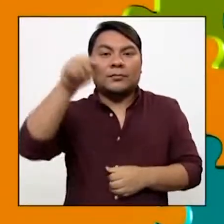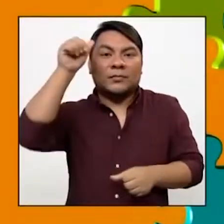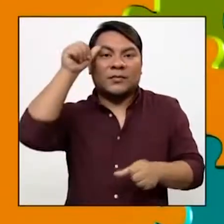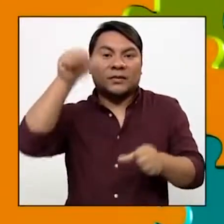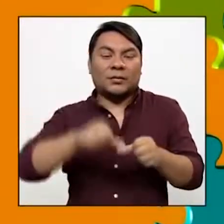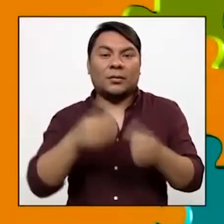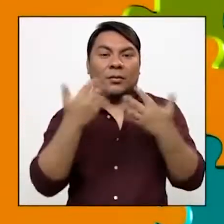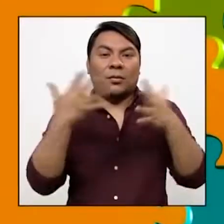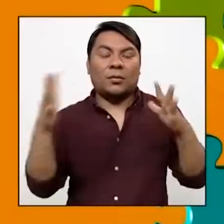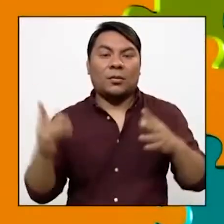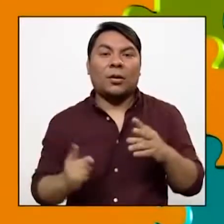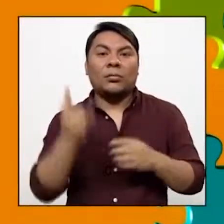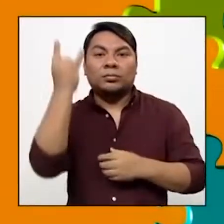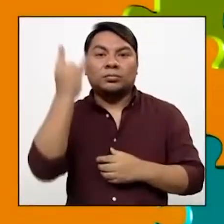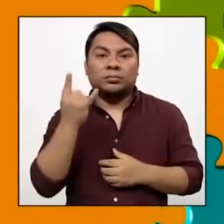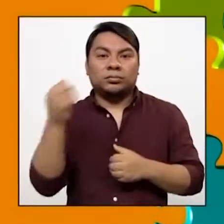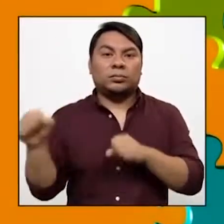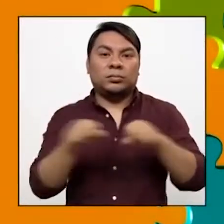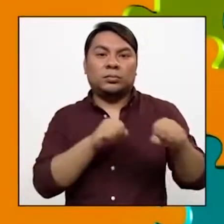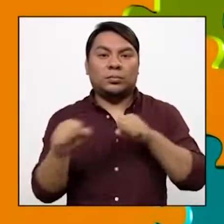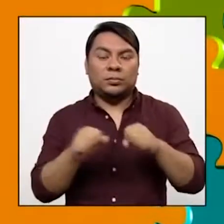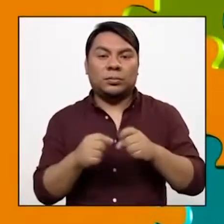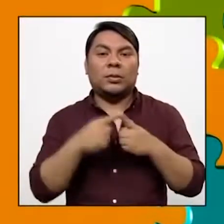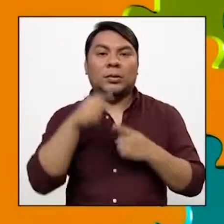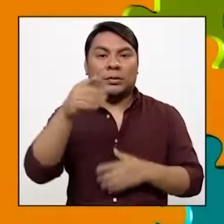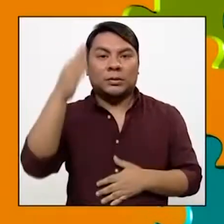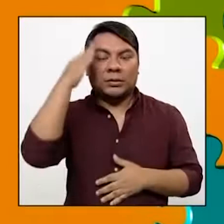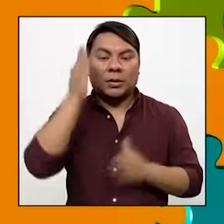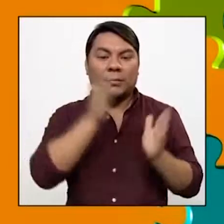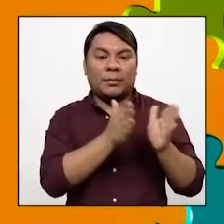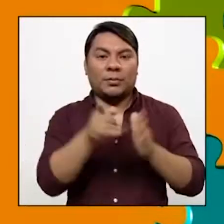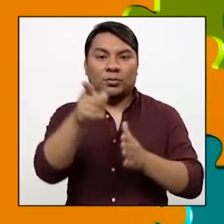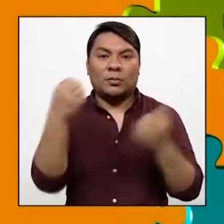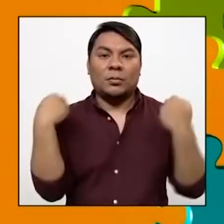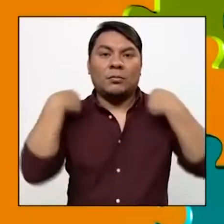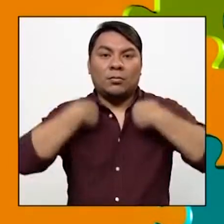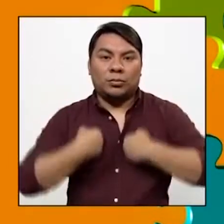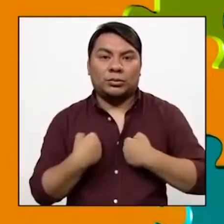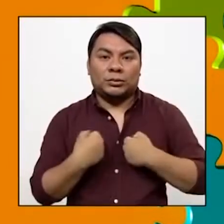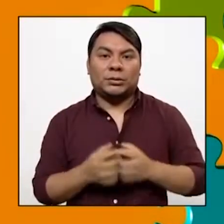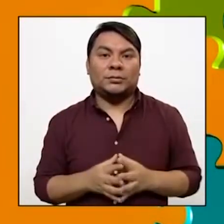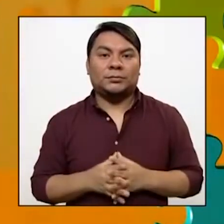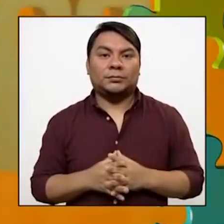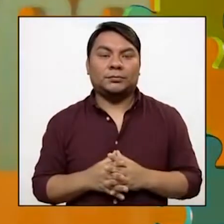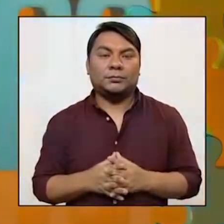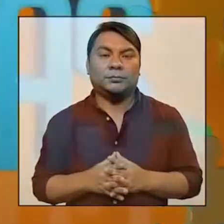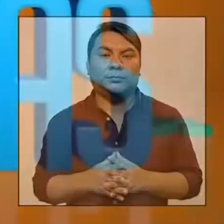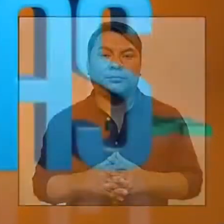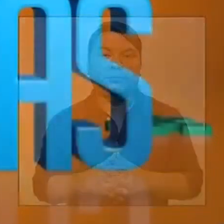Recuerda que ante cualquier emergencia o desastre natural, debes preparar tu mochila de emergencia.